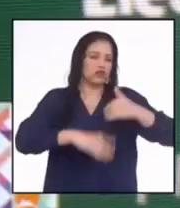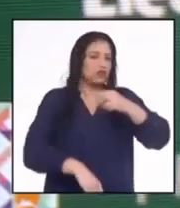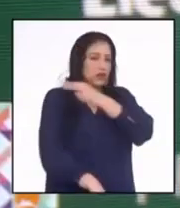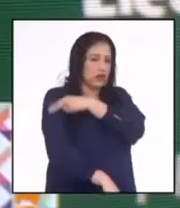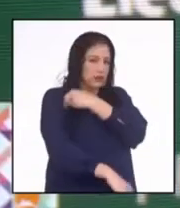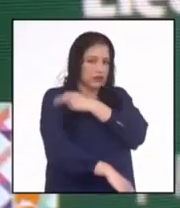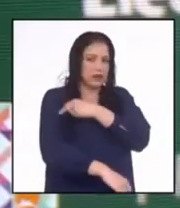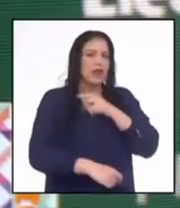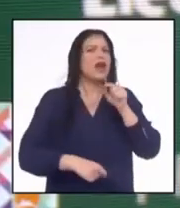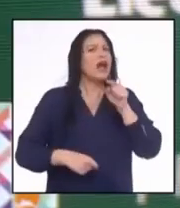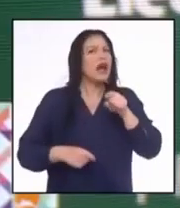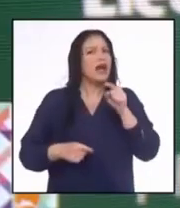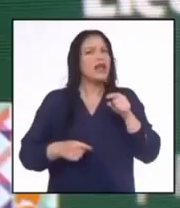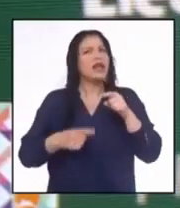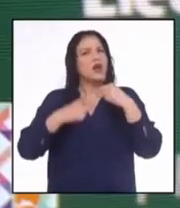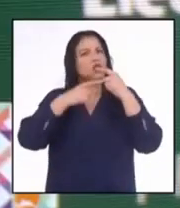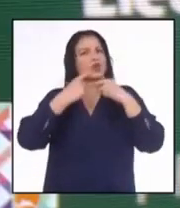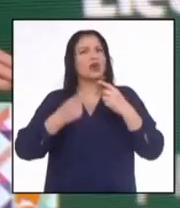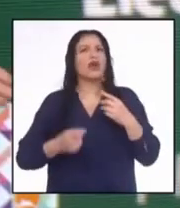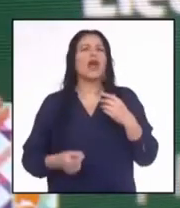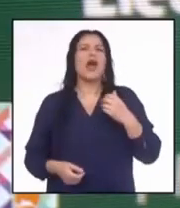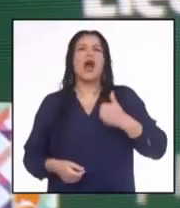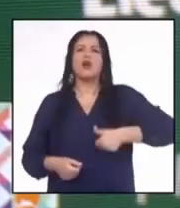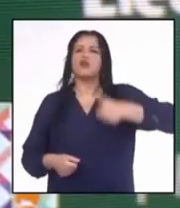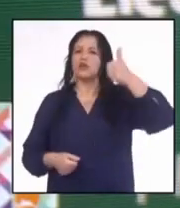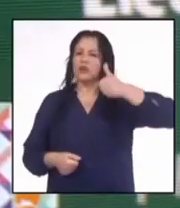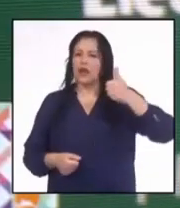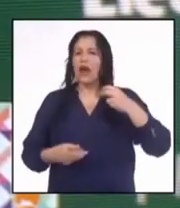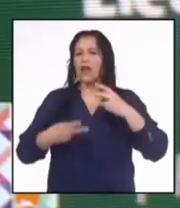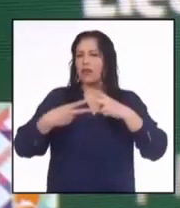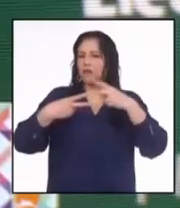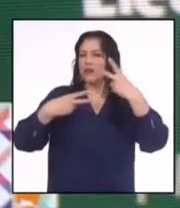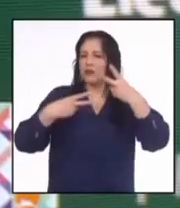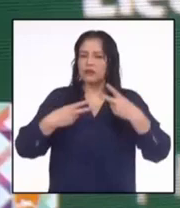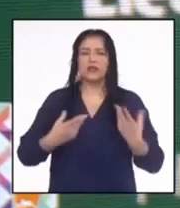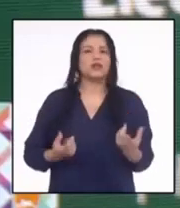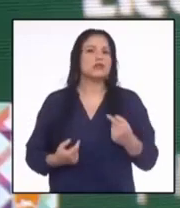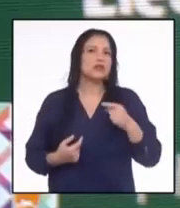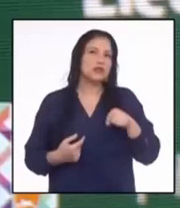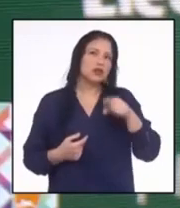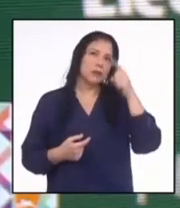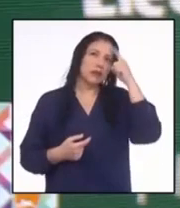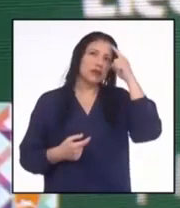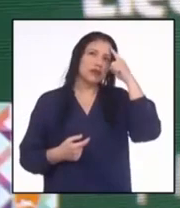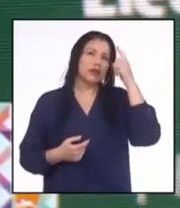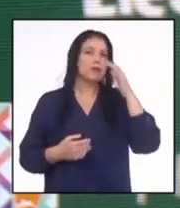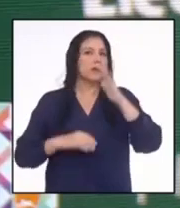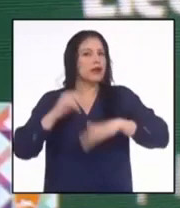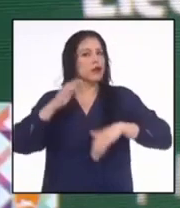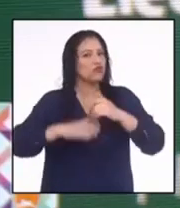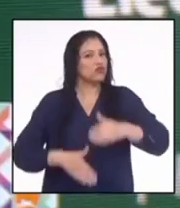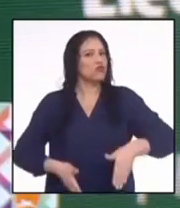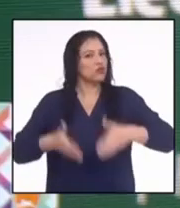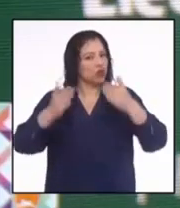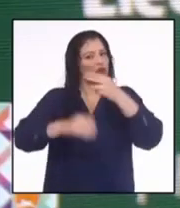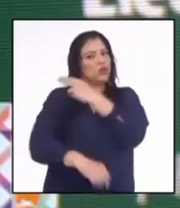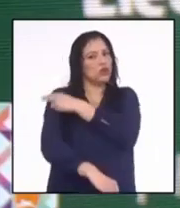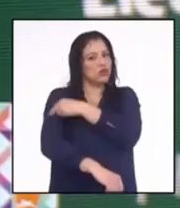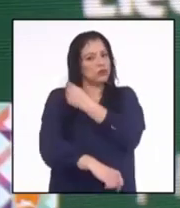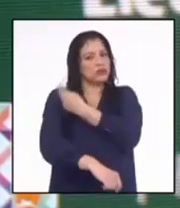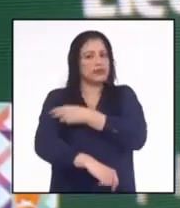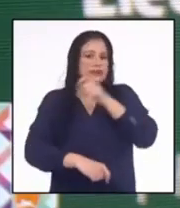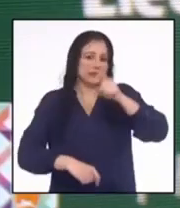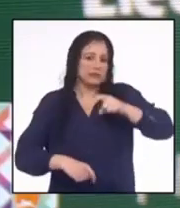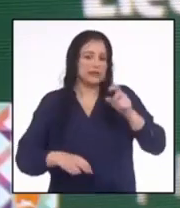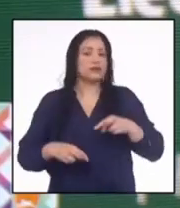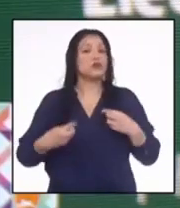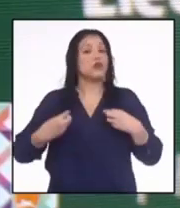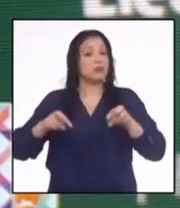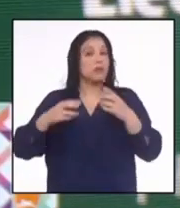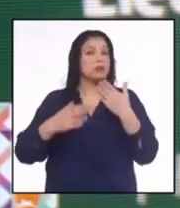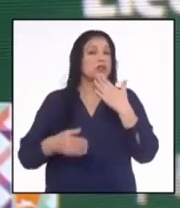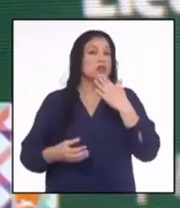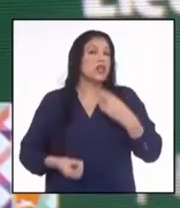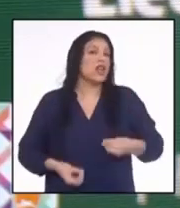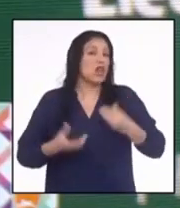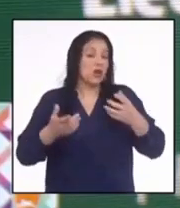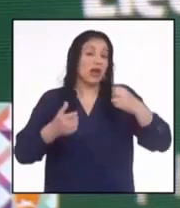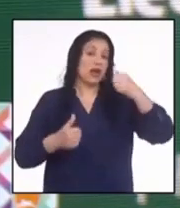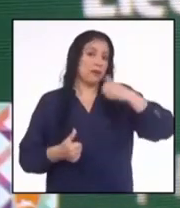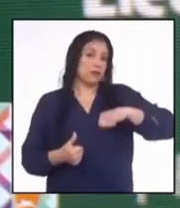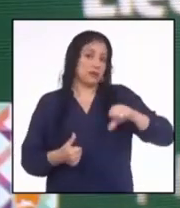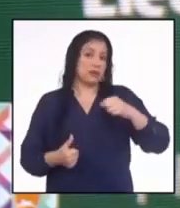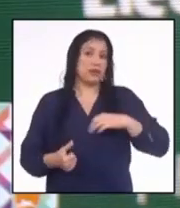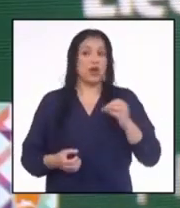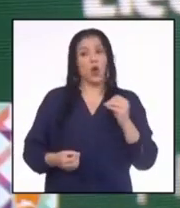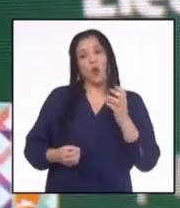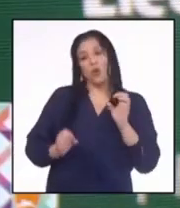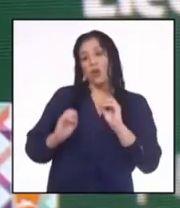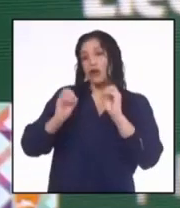de autoridades, vecinos. En este caso, entiendo que para construir un hospital se va a necesitar un permiso que lo debe dar la municipalidad o